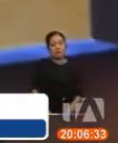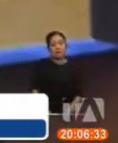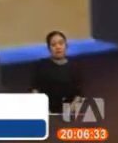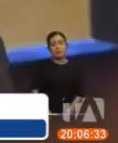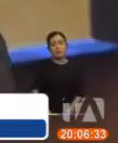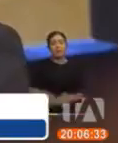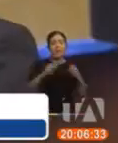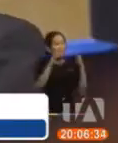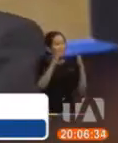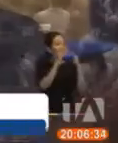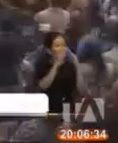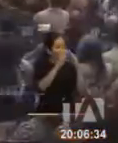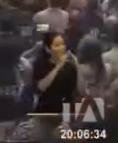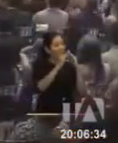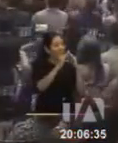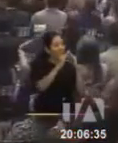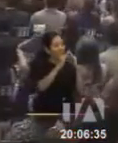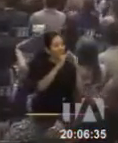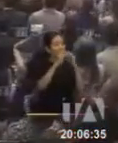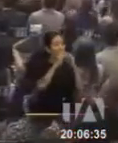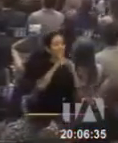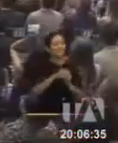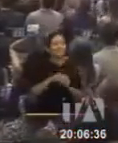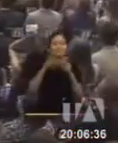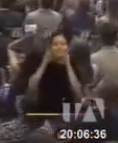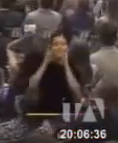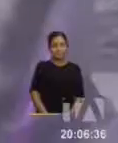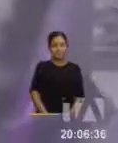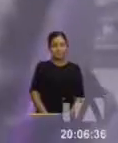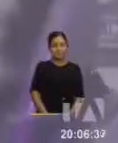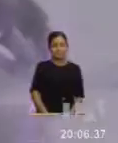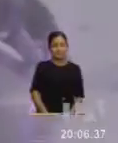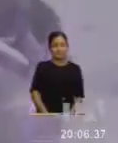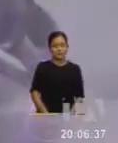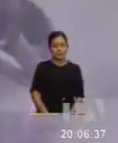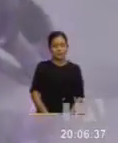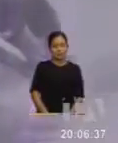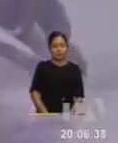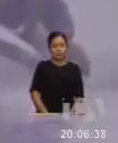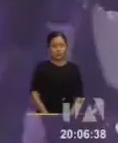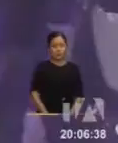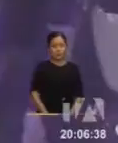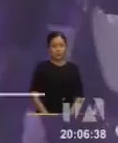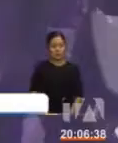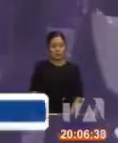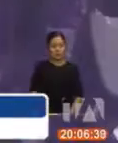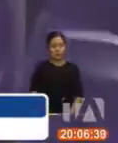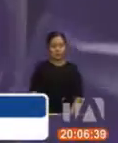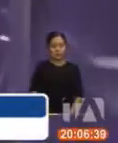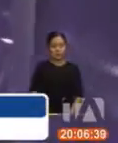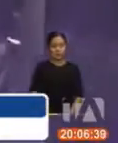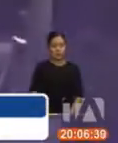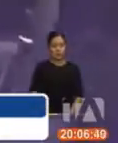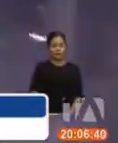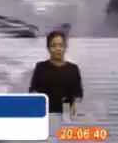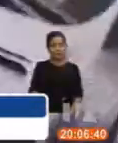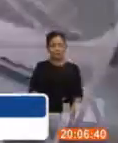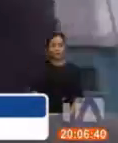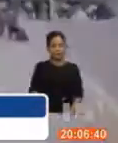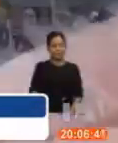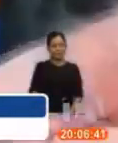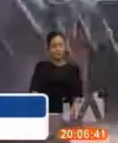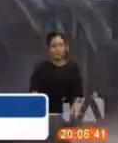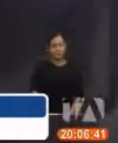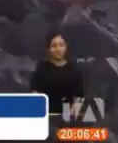sus casas. El mandatario, quien dio una intervención de cerca de 30 minutos y detalló a través de 4 videos, lo invertido por cada ministerio